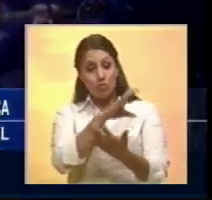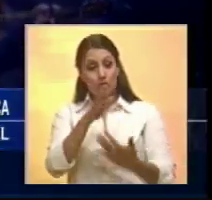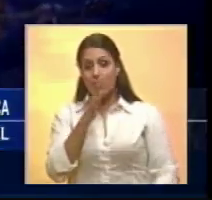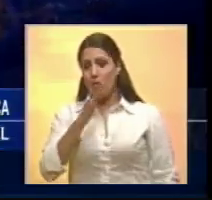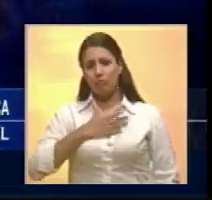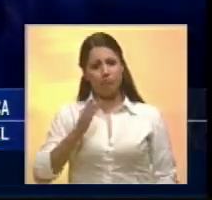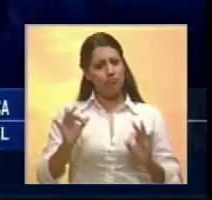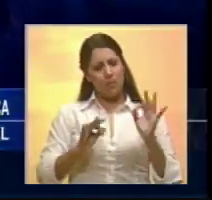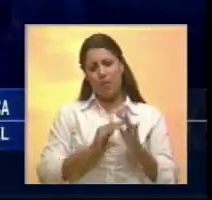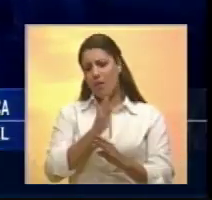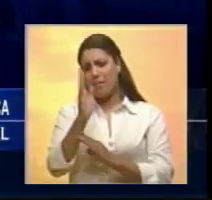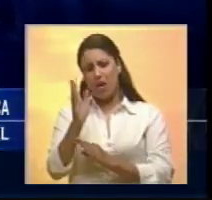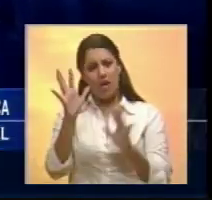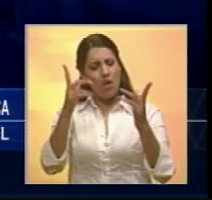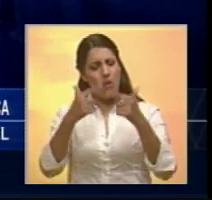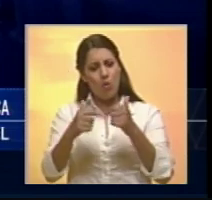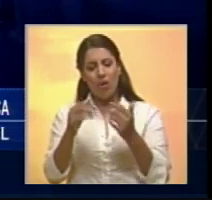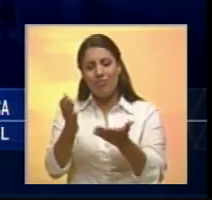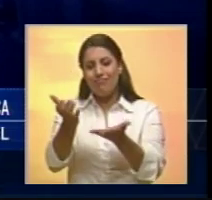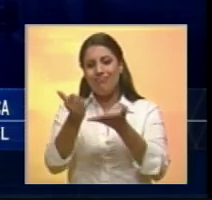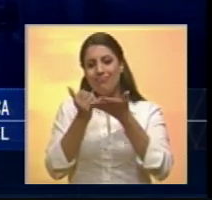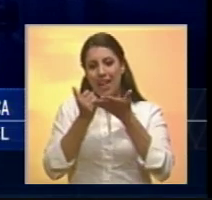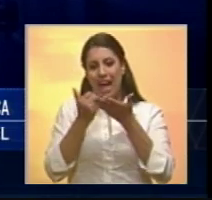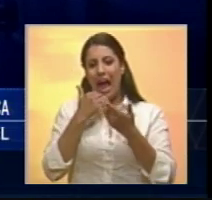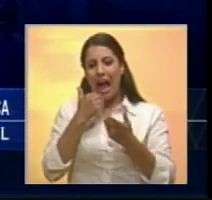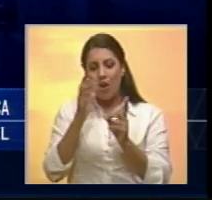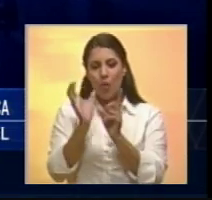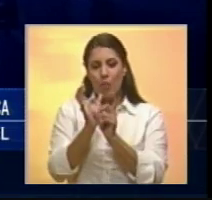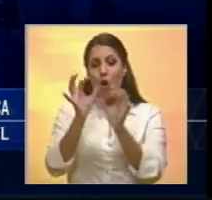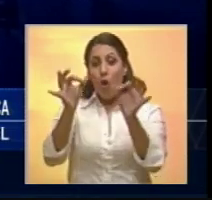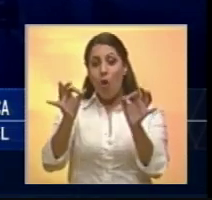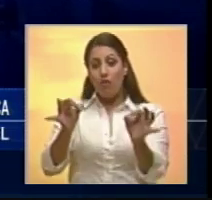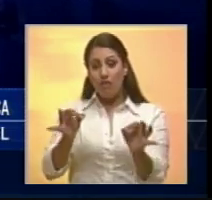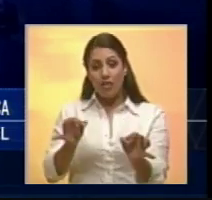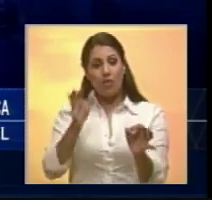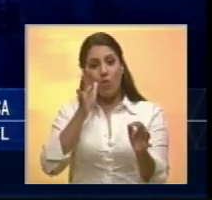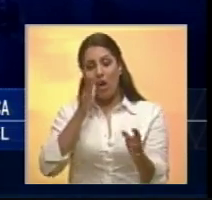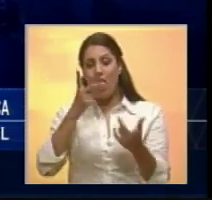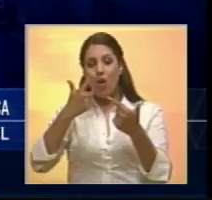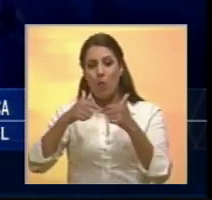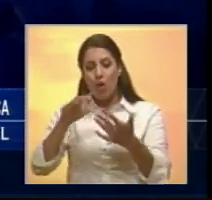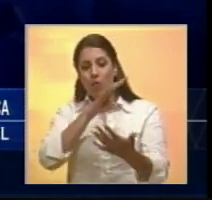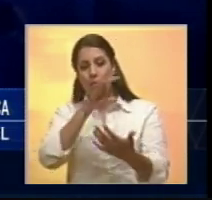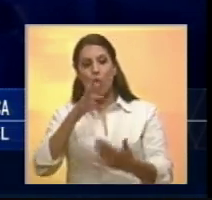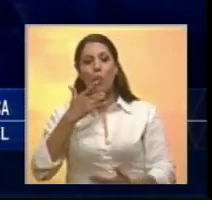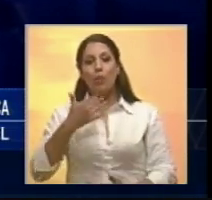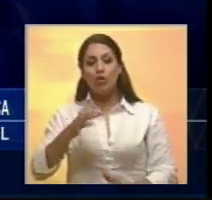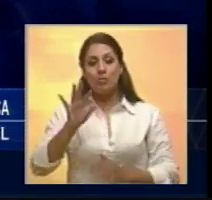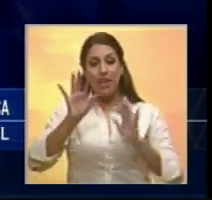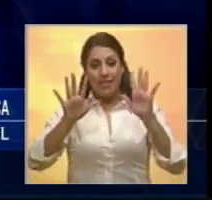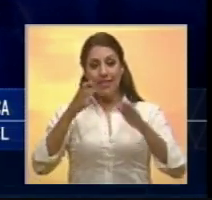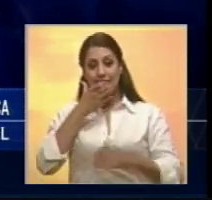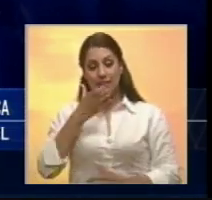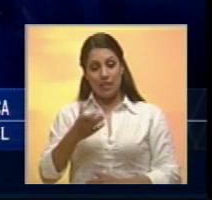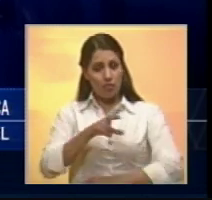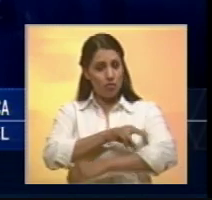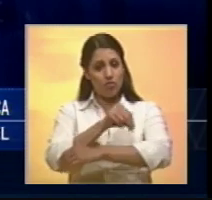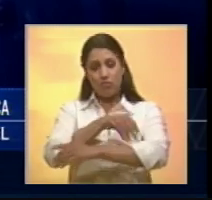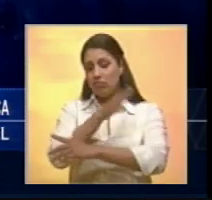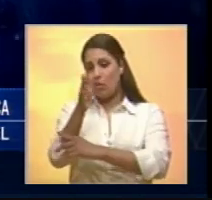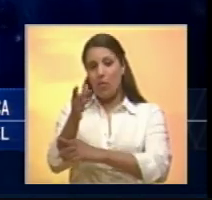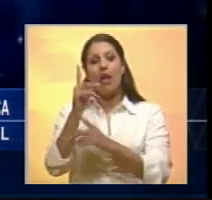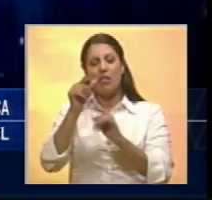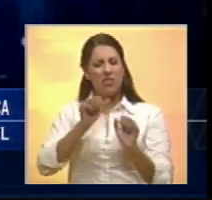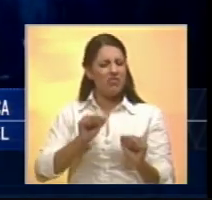tiene previsto viajar a Estocolmo para recoger el galardón en la ceremonia oficial de la Academia Sueca el próximo 10 de diciembre. Asimismo,